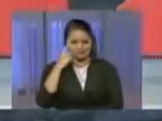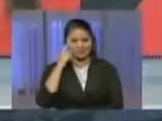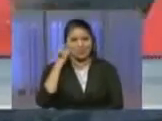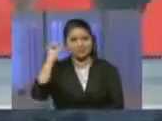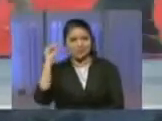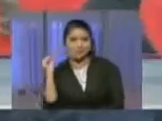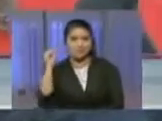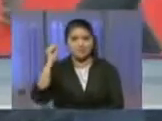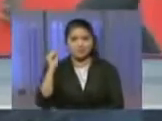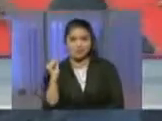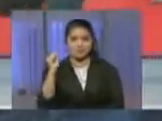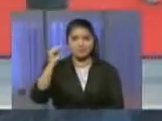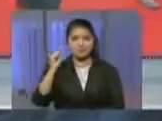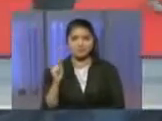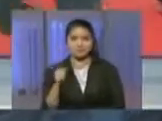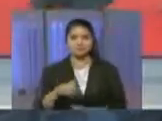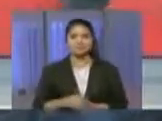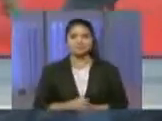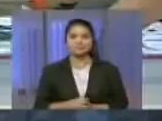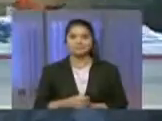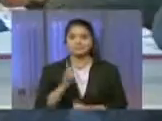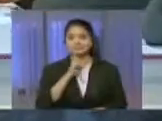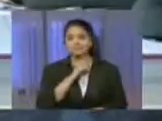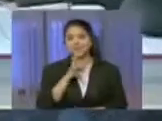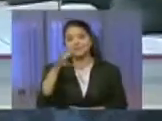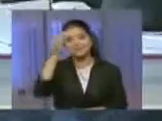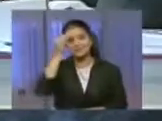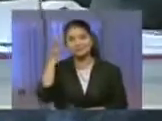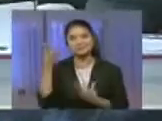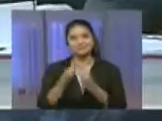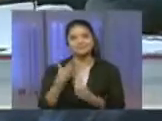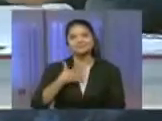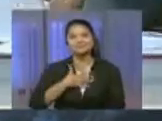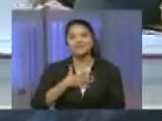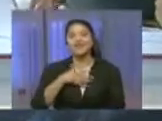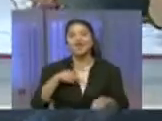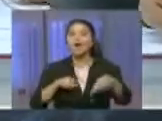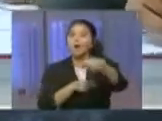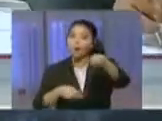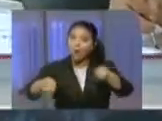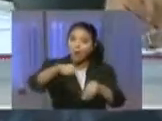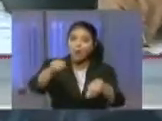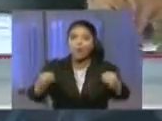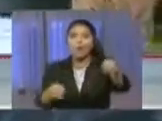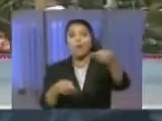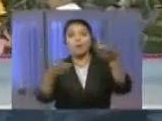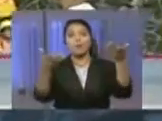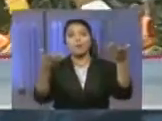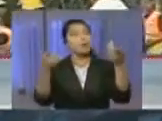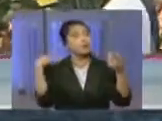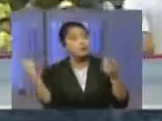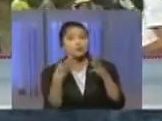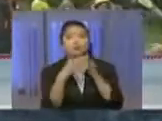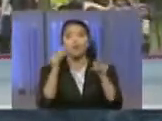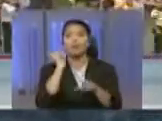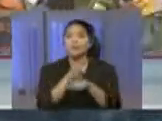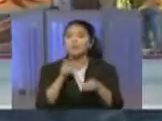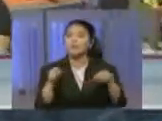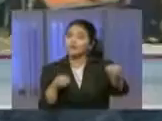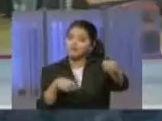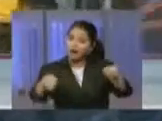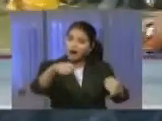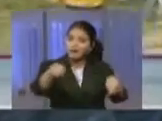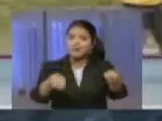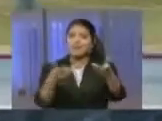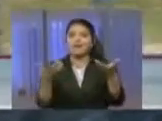para allá para allá para acá jopo bueno bailemos todo lo que haya que bailar en